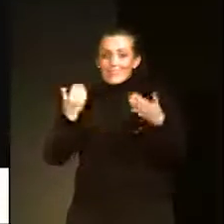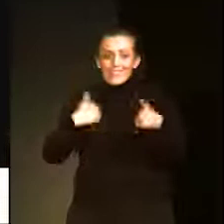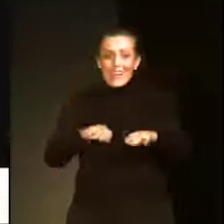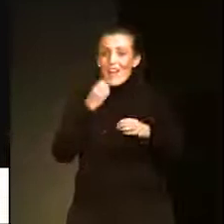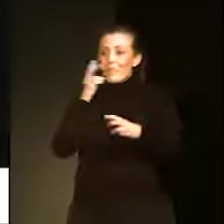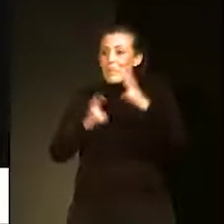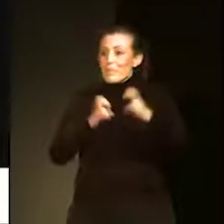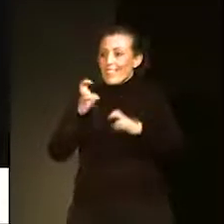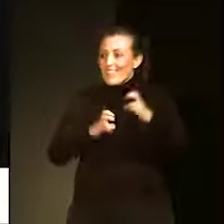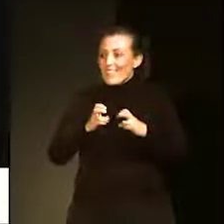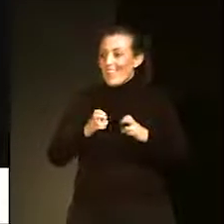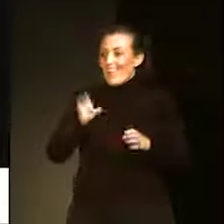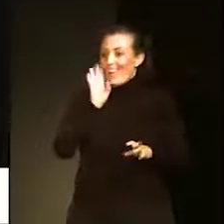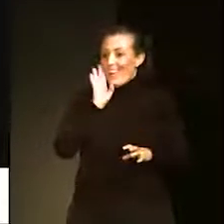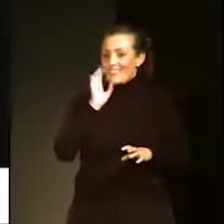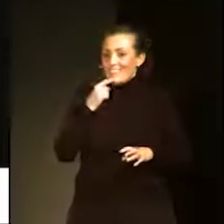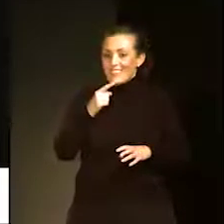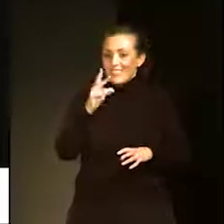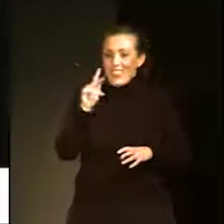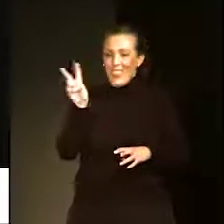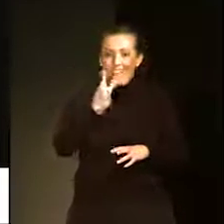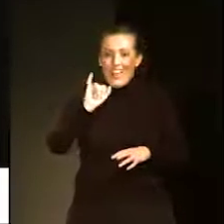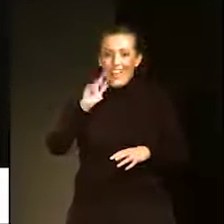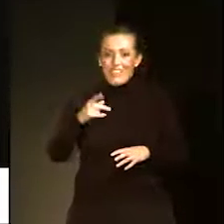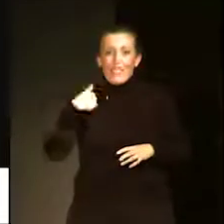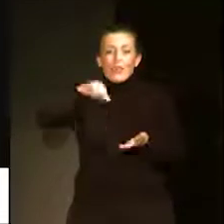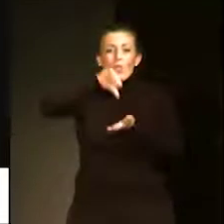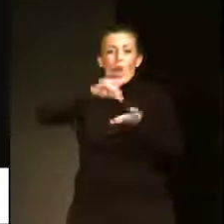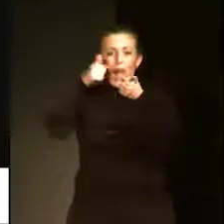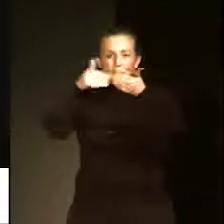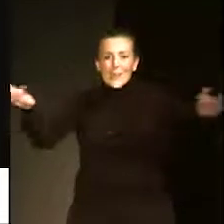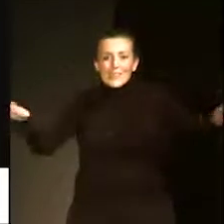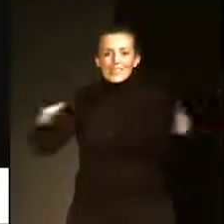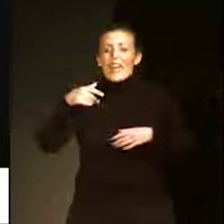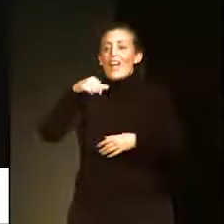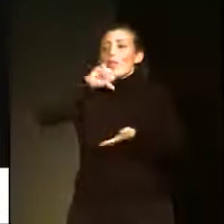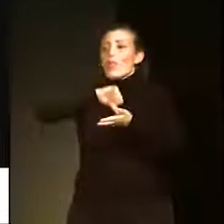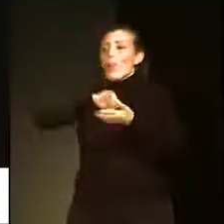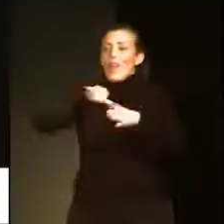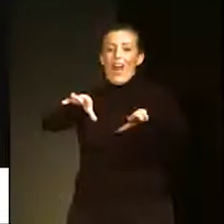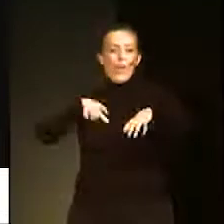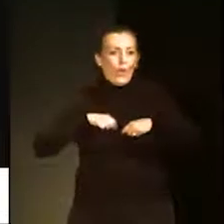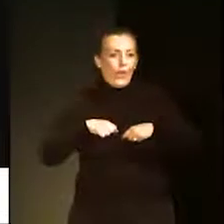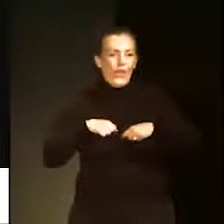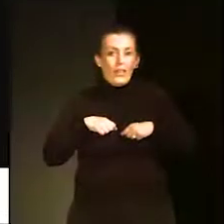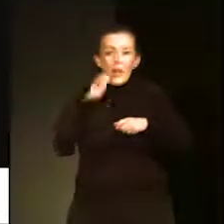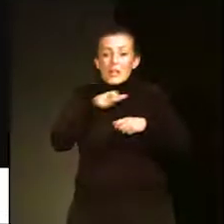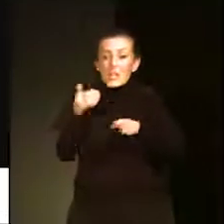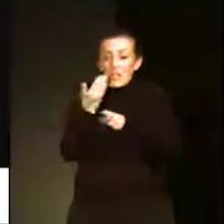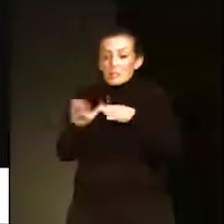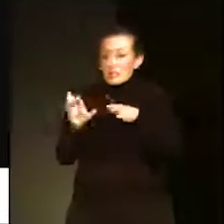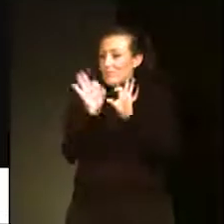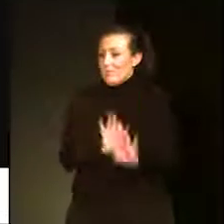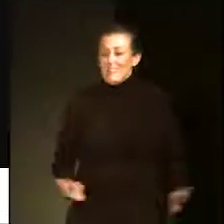damos la bienvenida, como bien decía también David, a una ciudad abierta, a una ciudad acogedora, en la que nadie sobra y